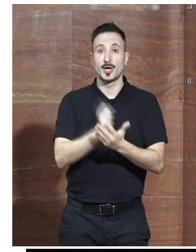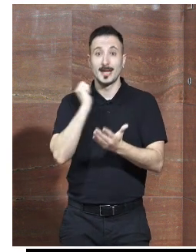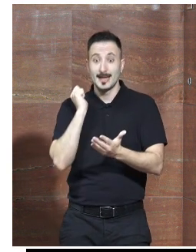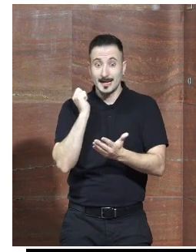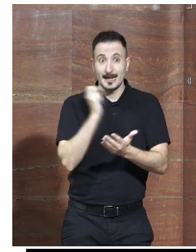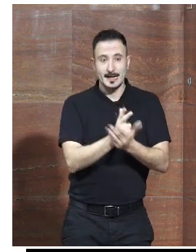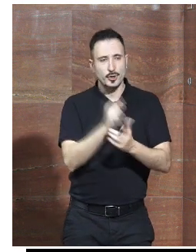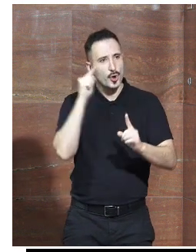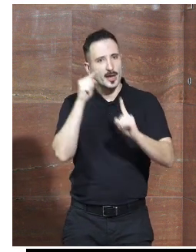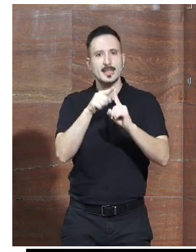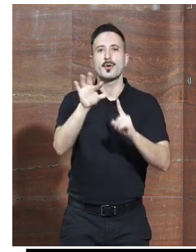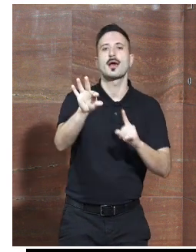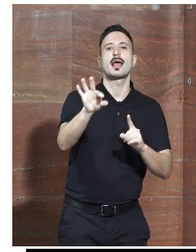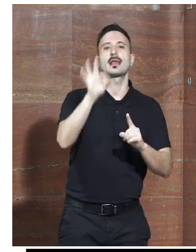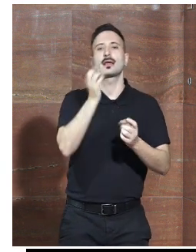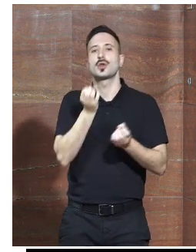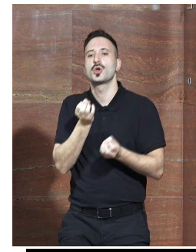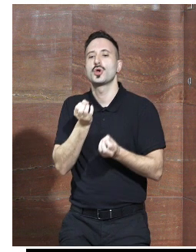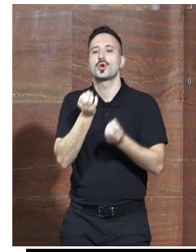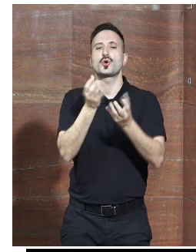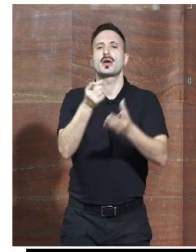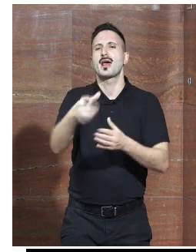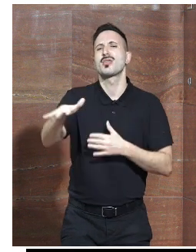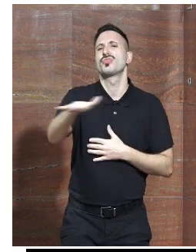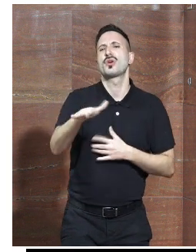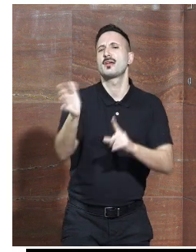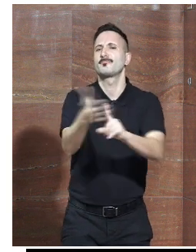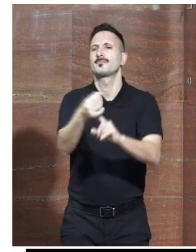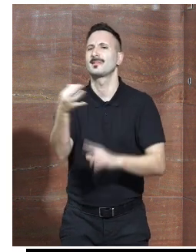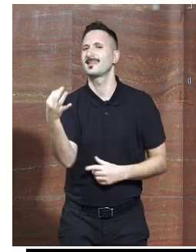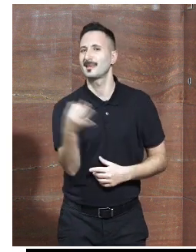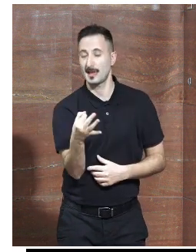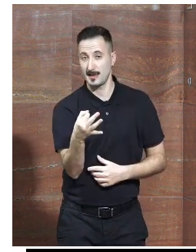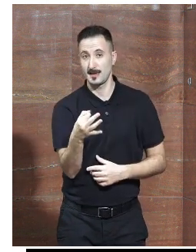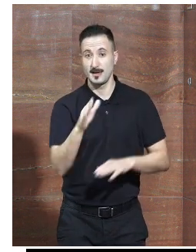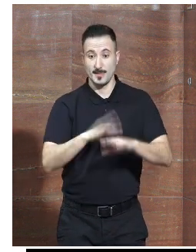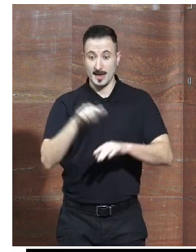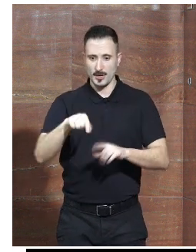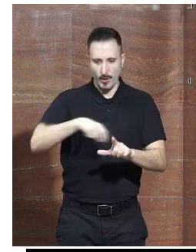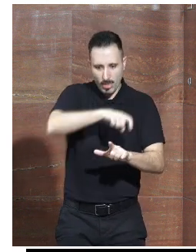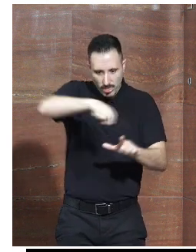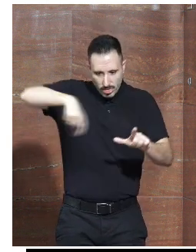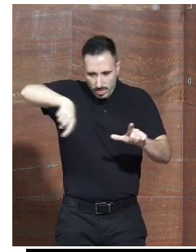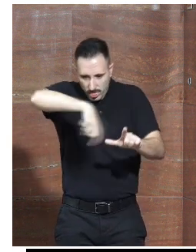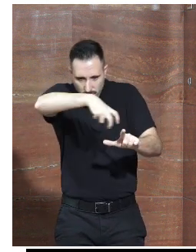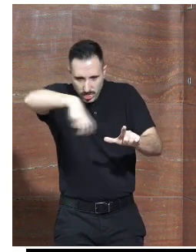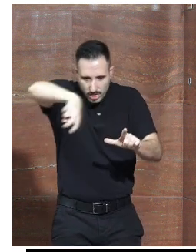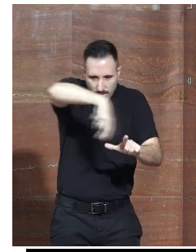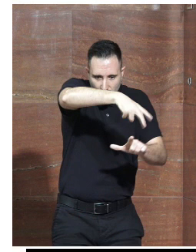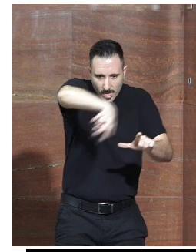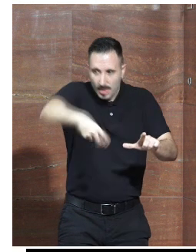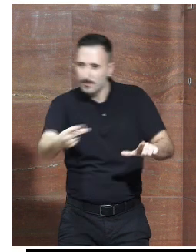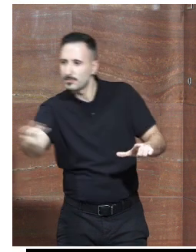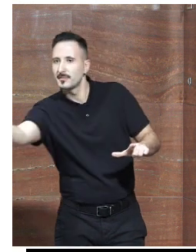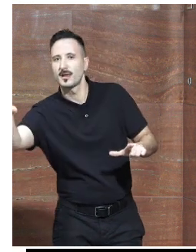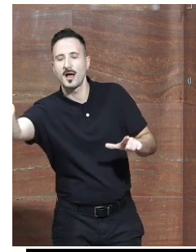era narrar qué te encontrabas ahí. Entonces, claro, lo que provocaba decir es, esto es un laberinto, señor, escape, salga por otro sitio, ¿no?